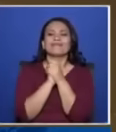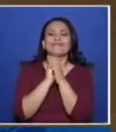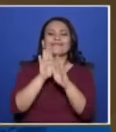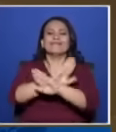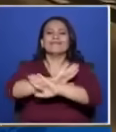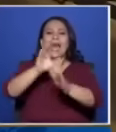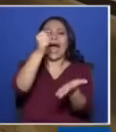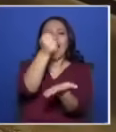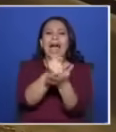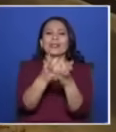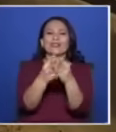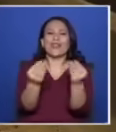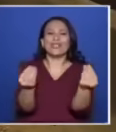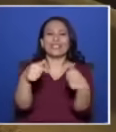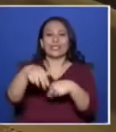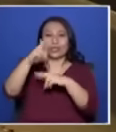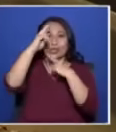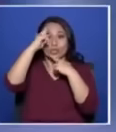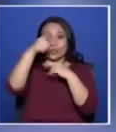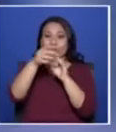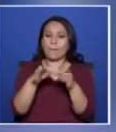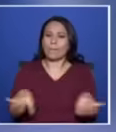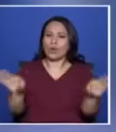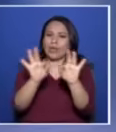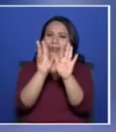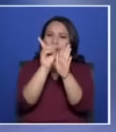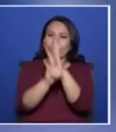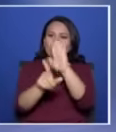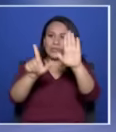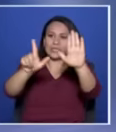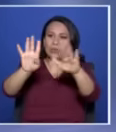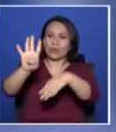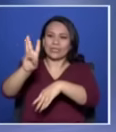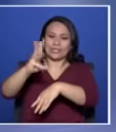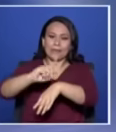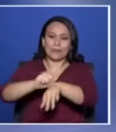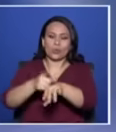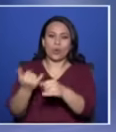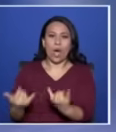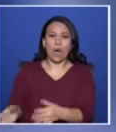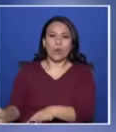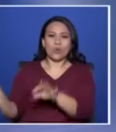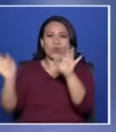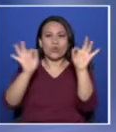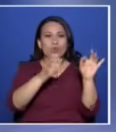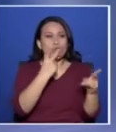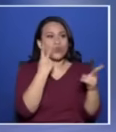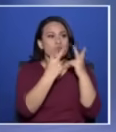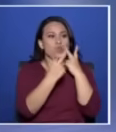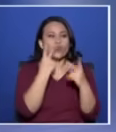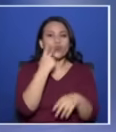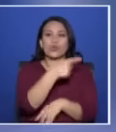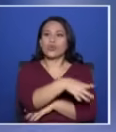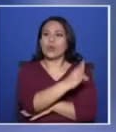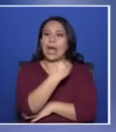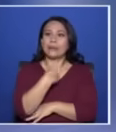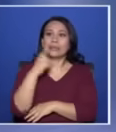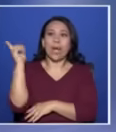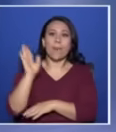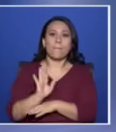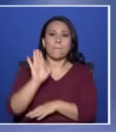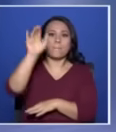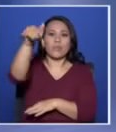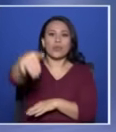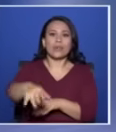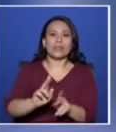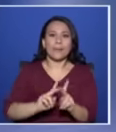aquí en Televistazo en la comunidad. 7:46, vamos a conocer cuál es el panorama a esta hora, precisamente en los puentes de la vía